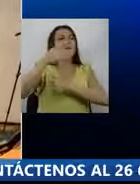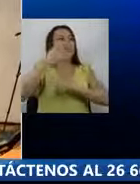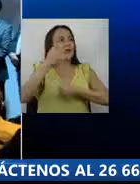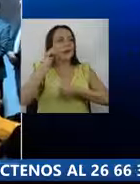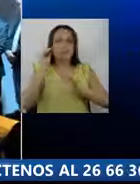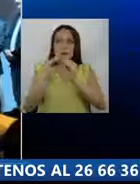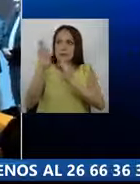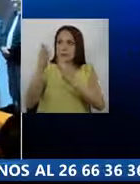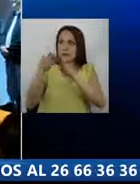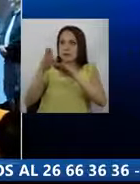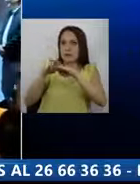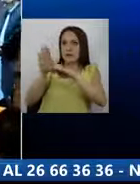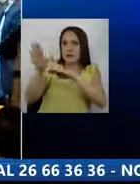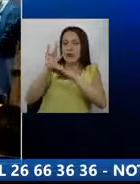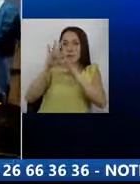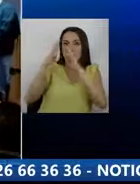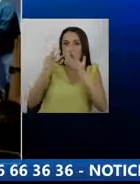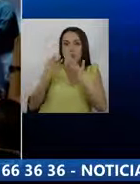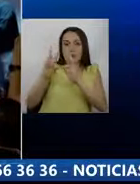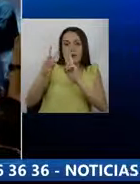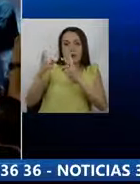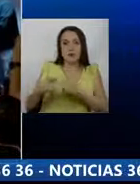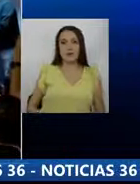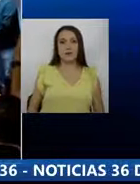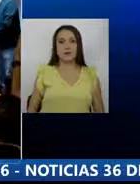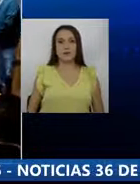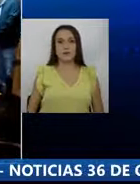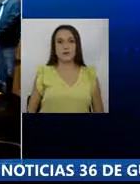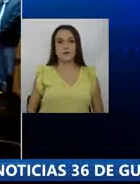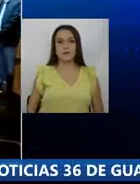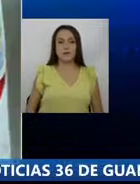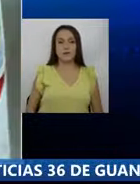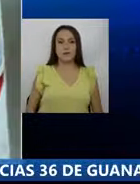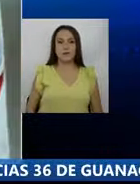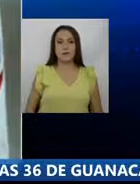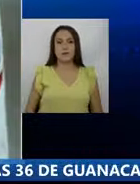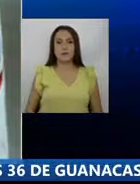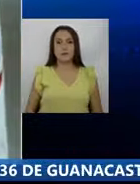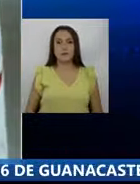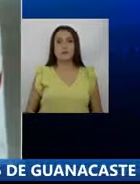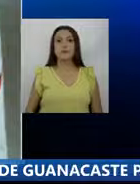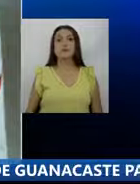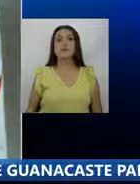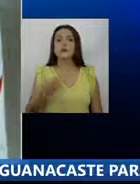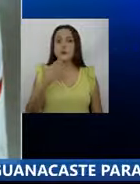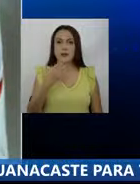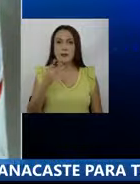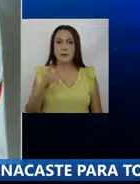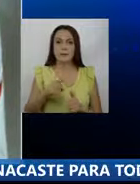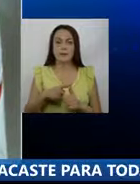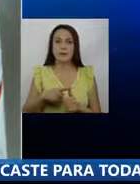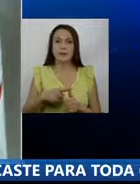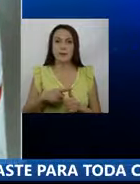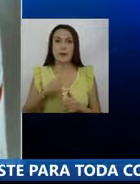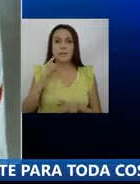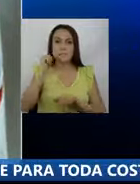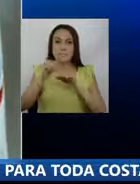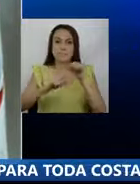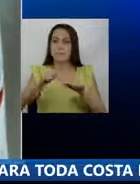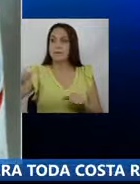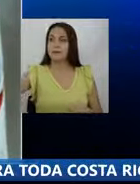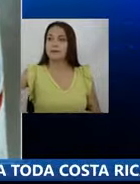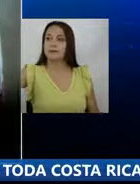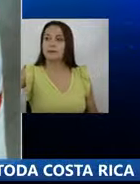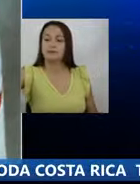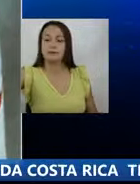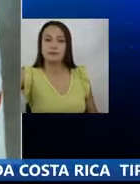más importantes del mundo en estos temas. Bueno, muchísimas gracias primero por el esfuerzo que está haciendo usted y